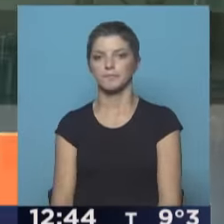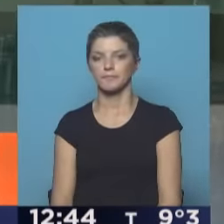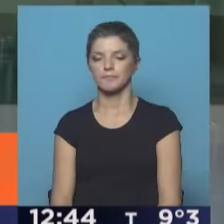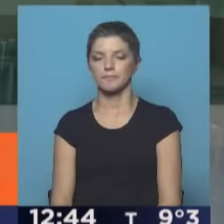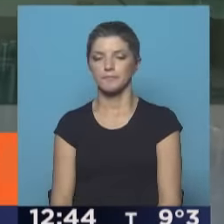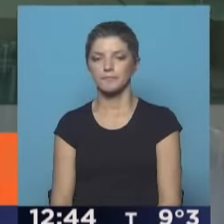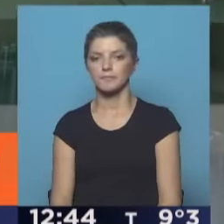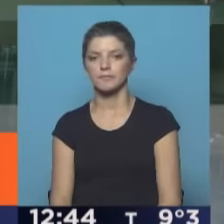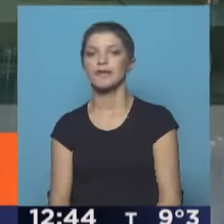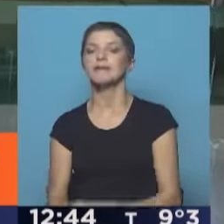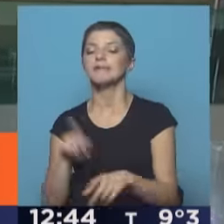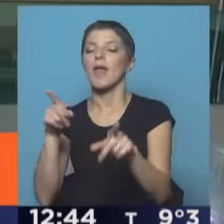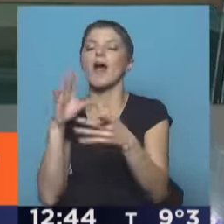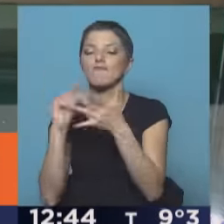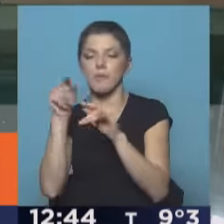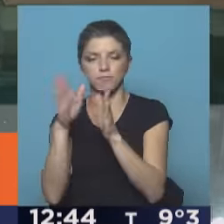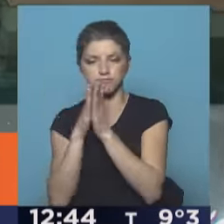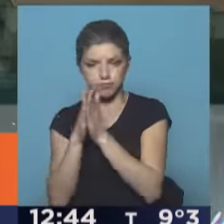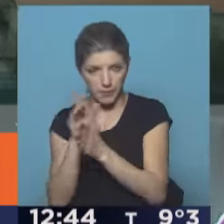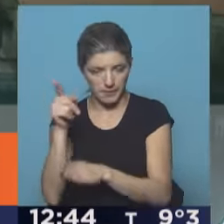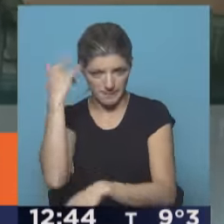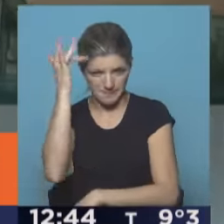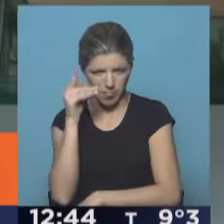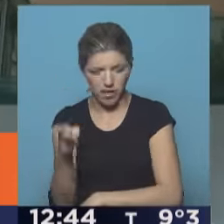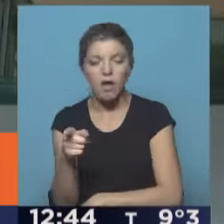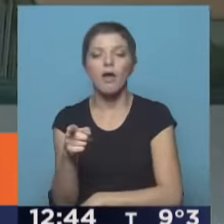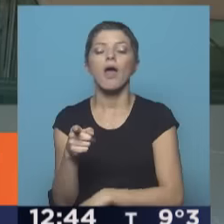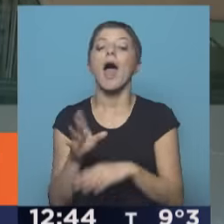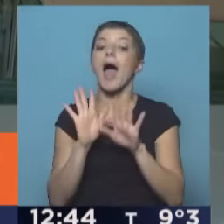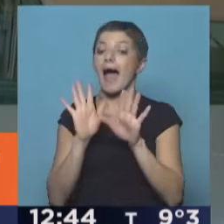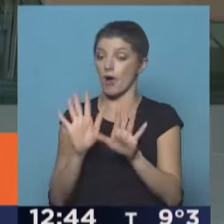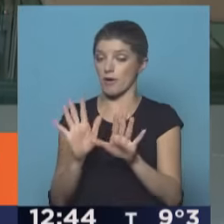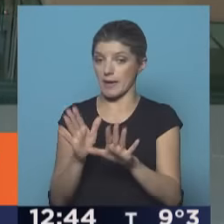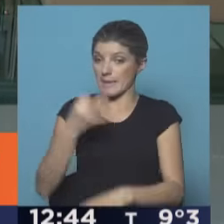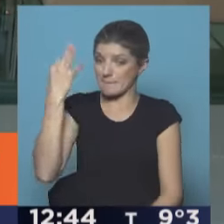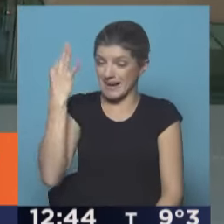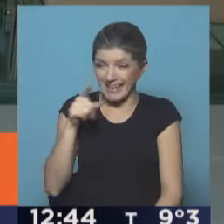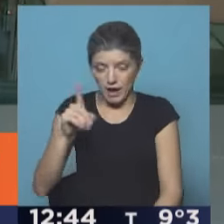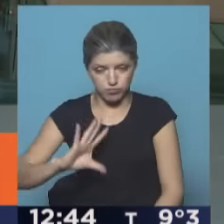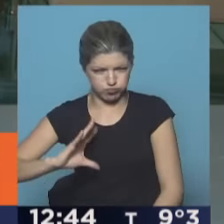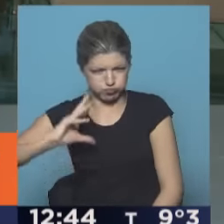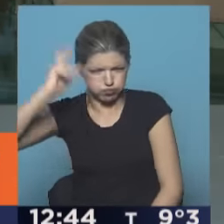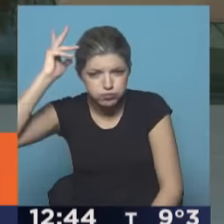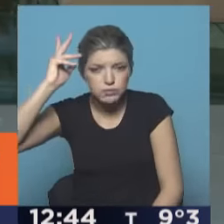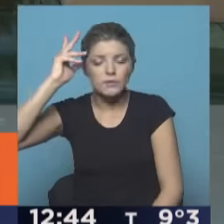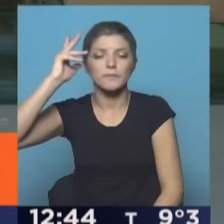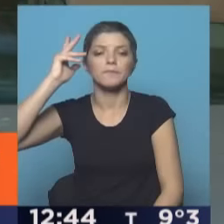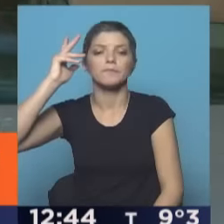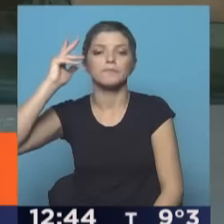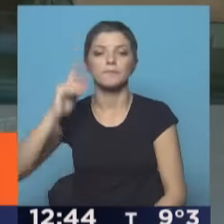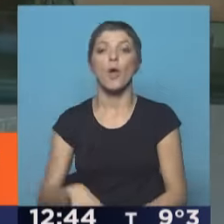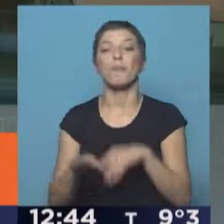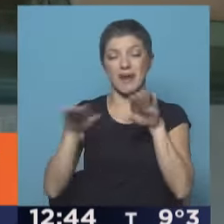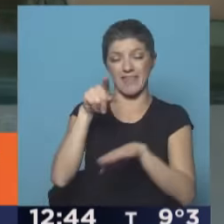tiene El Predicador no lo que realmente le le le molestó mucho es el vuelo que toma